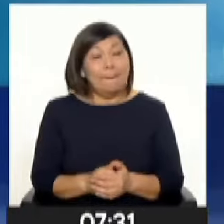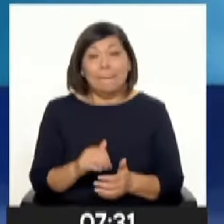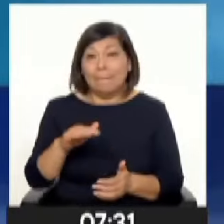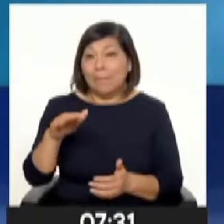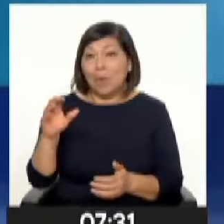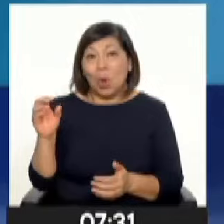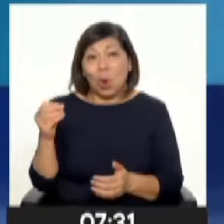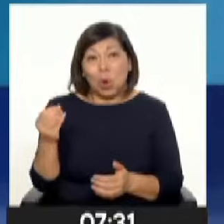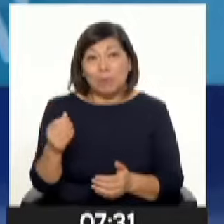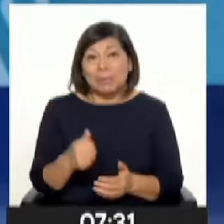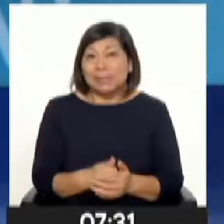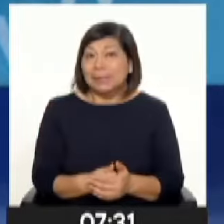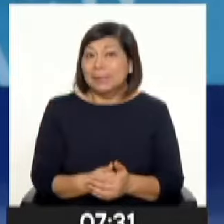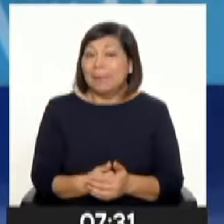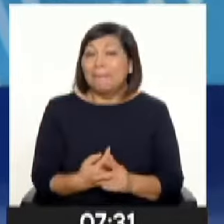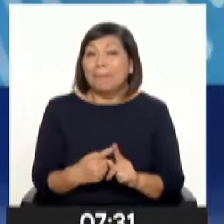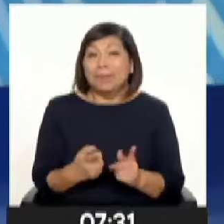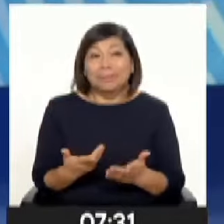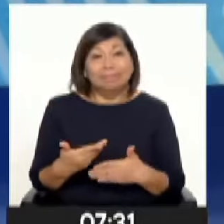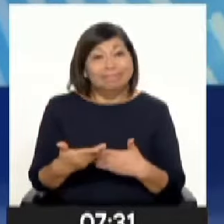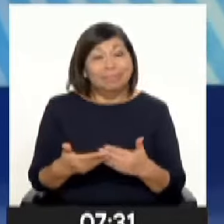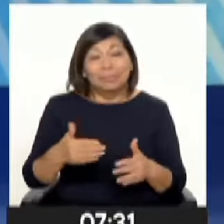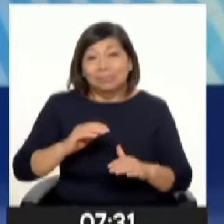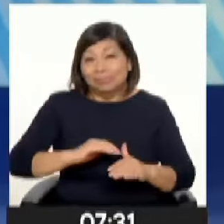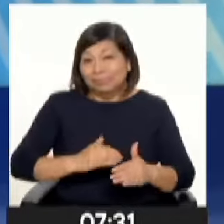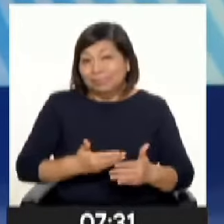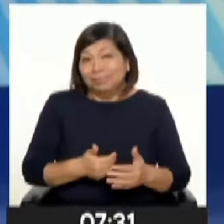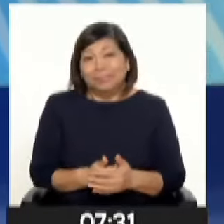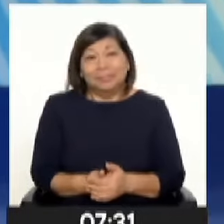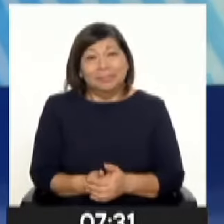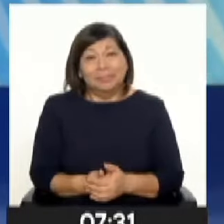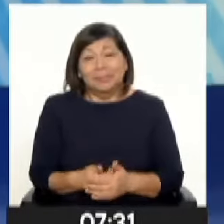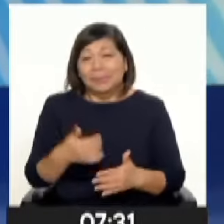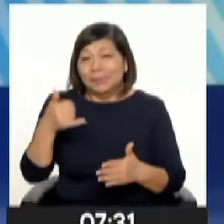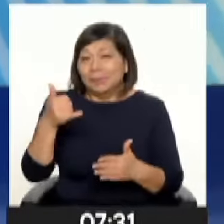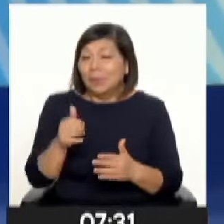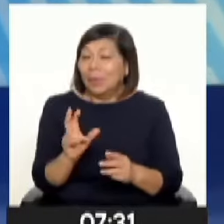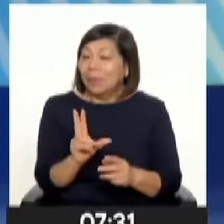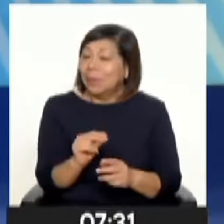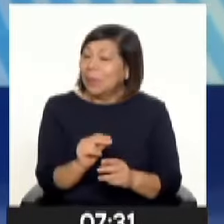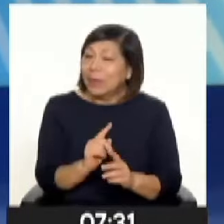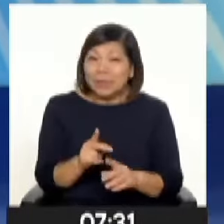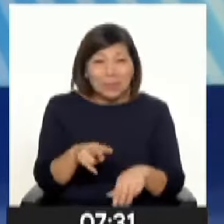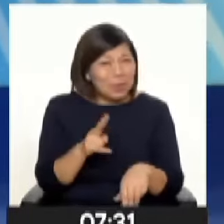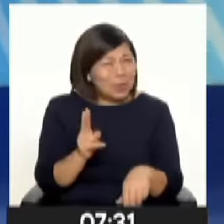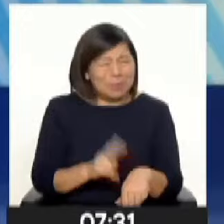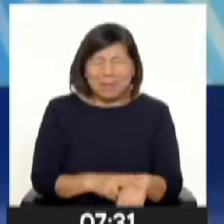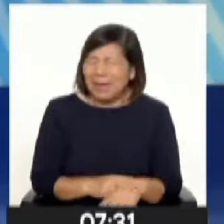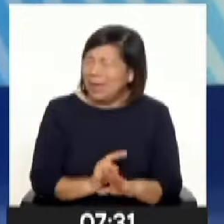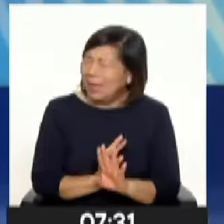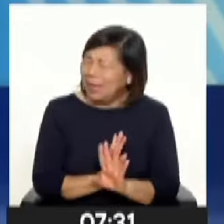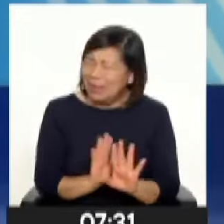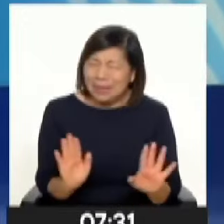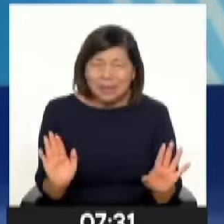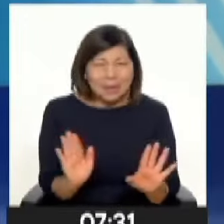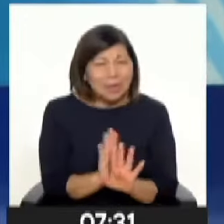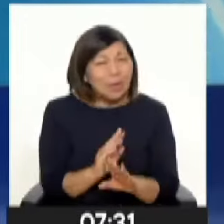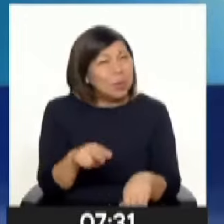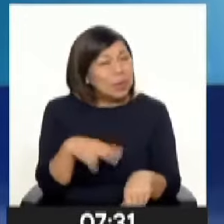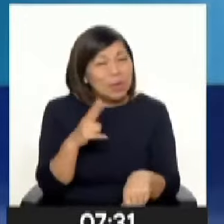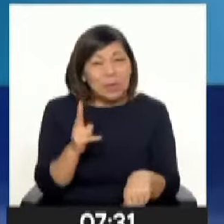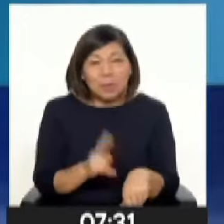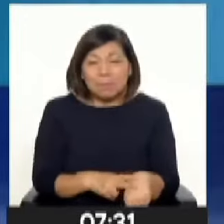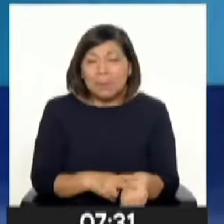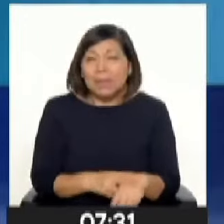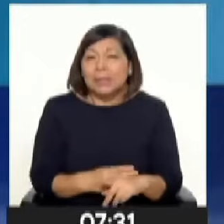y adolescentes para que ocurran los embarazos. Y las violaciones no son normales. Eso no es normal.